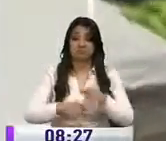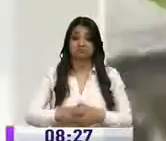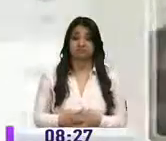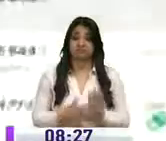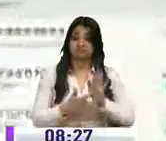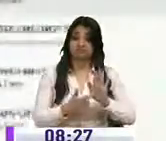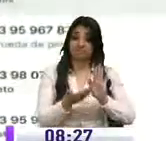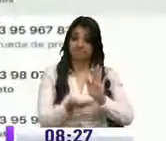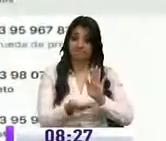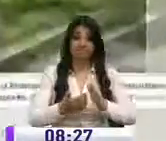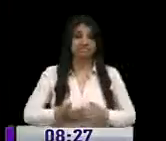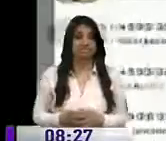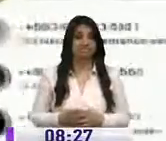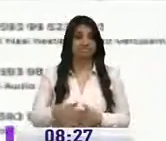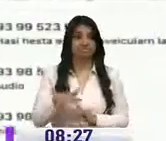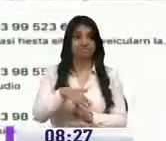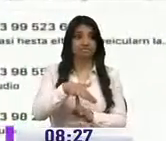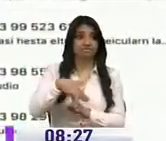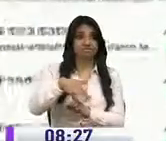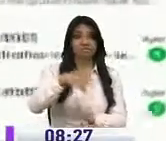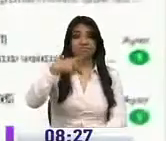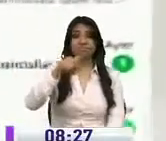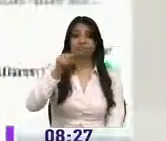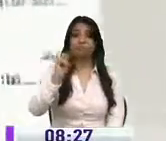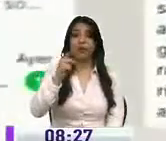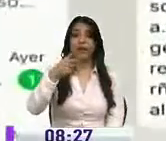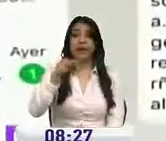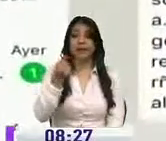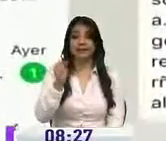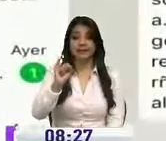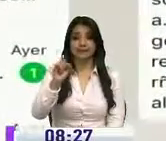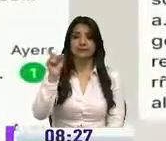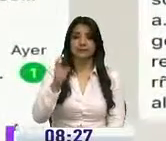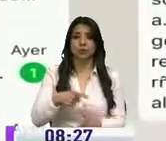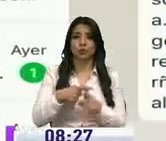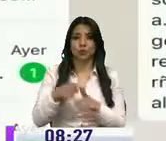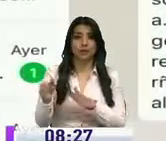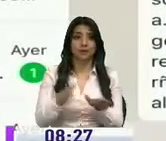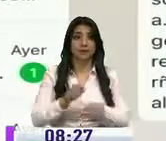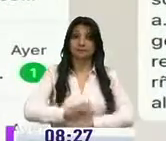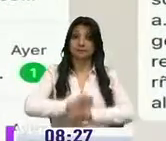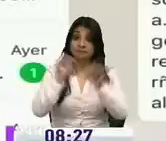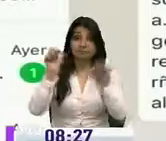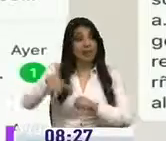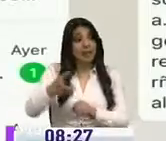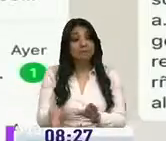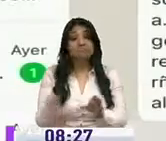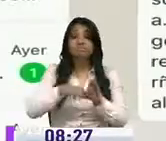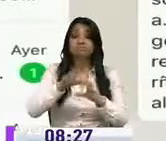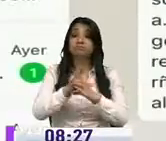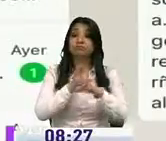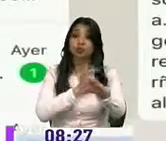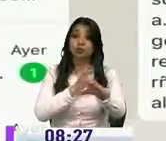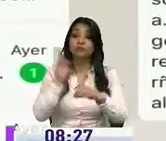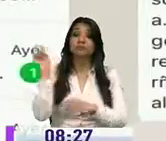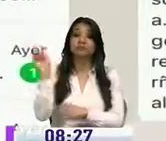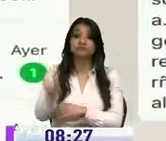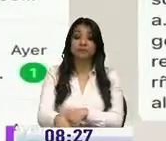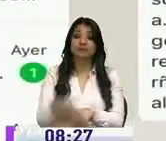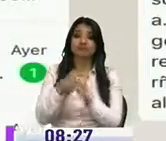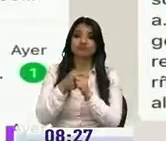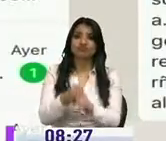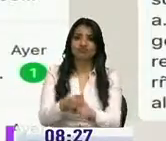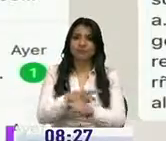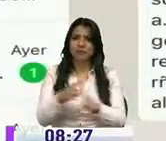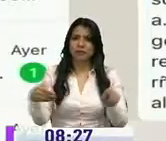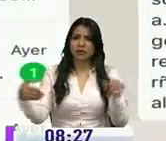ustedes. Parque Puengasí necesitan urgentemente. Saludos cordiales. En la mañana tomé un bus de la Ecovía en la parada Santo Tomás. Me sorprendió que al